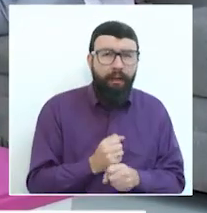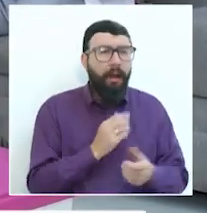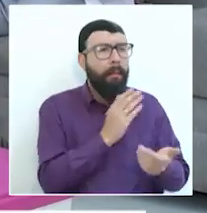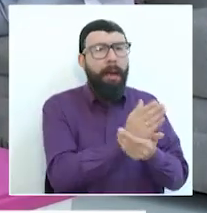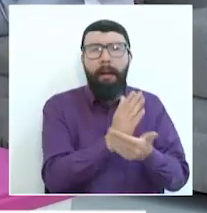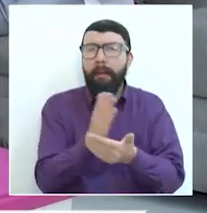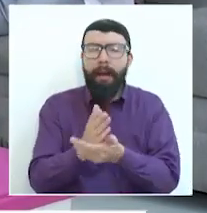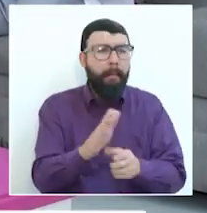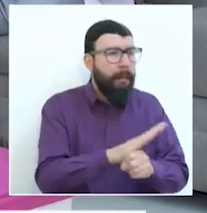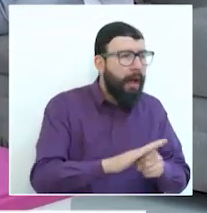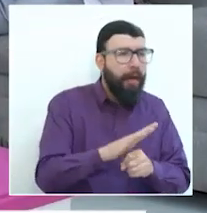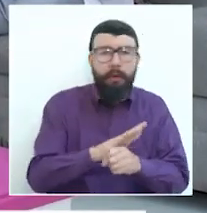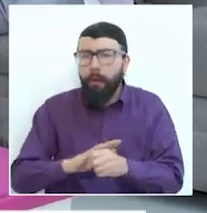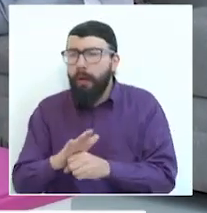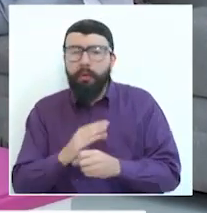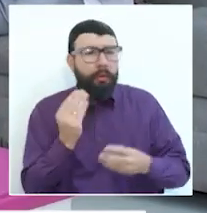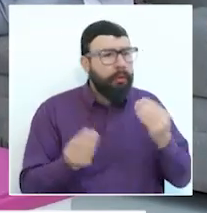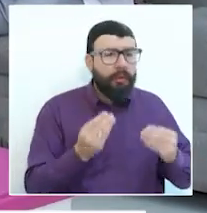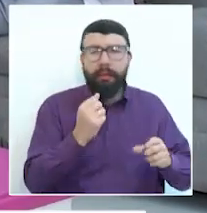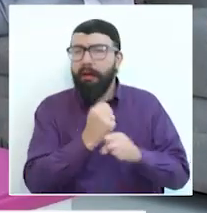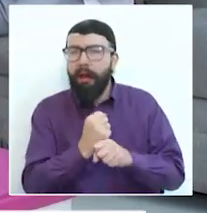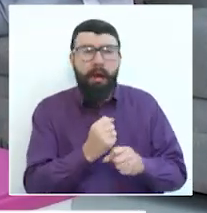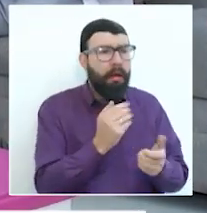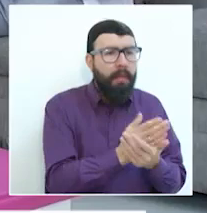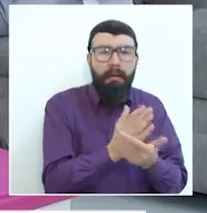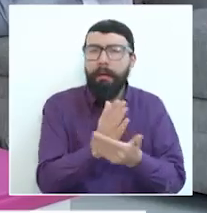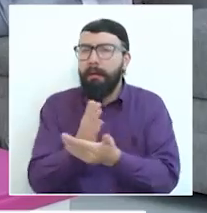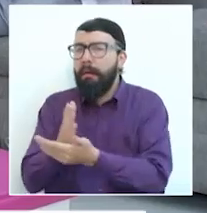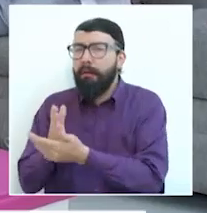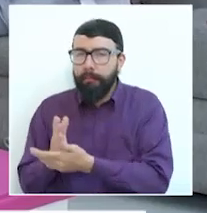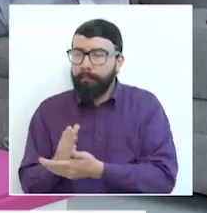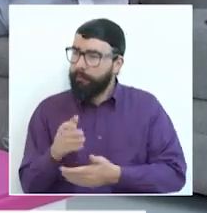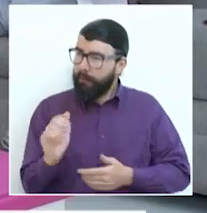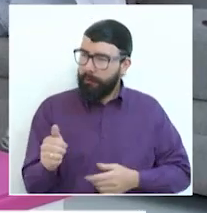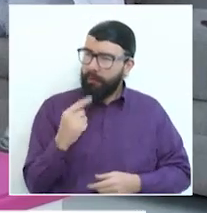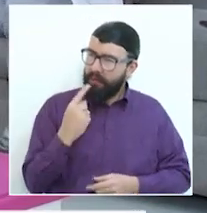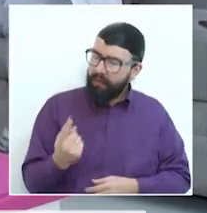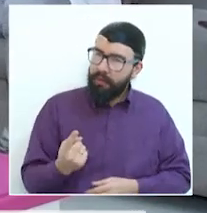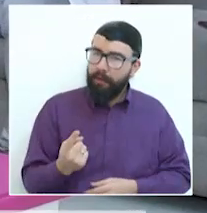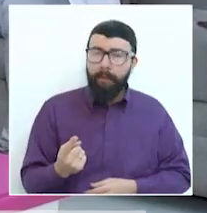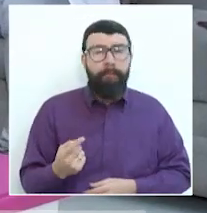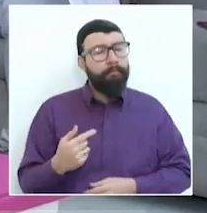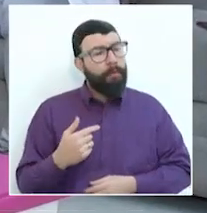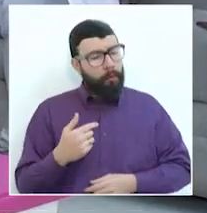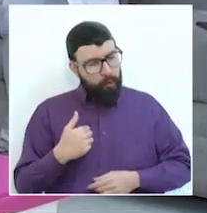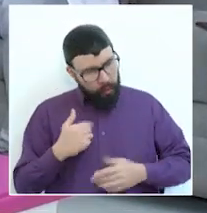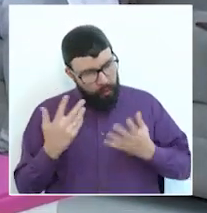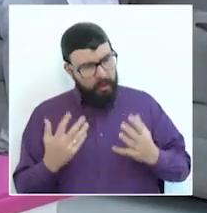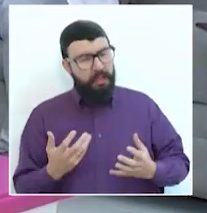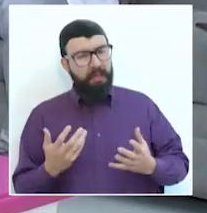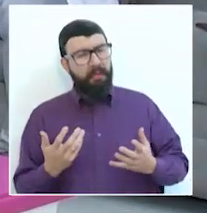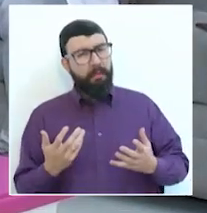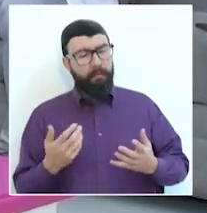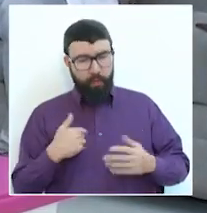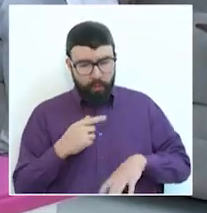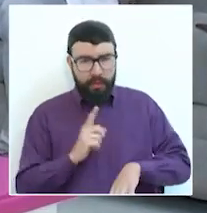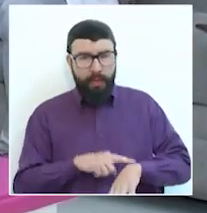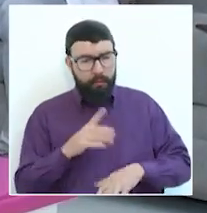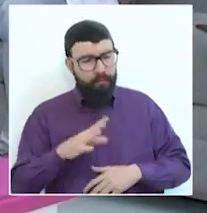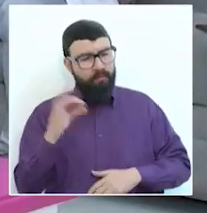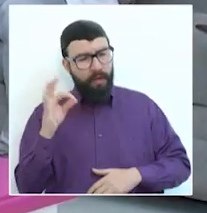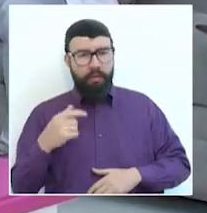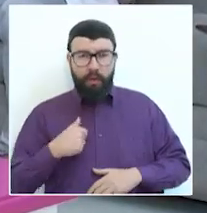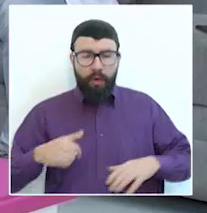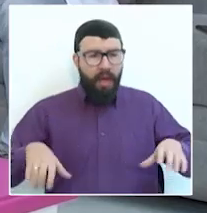volteando por todos los lados. Y entonces él me decía, yo quiero sacar parte de mi tiempo y de mis